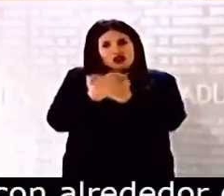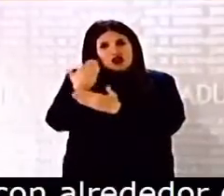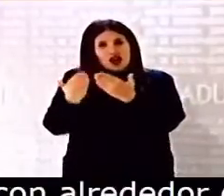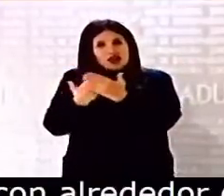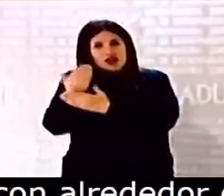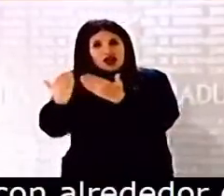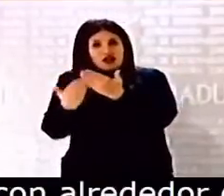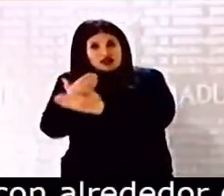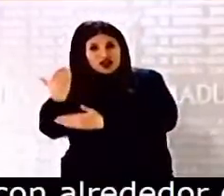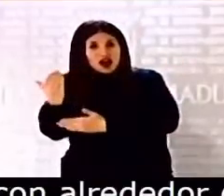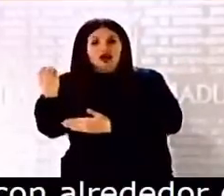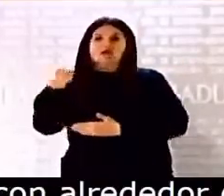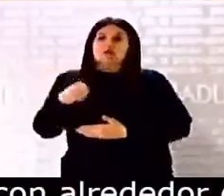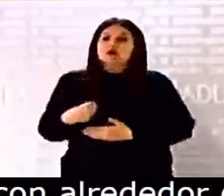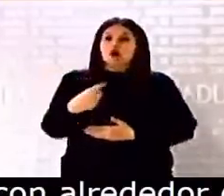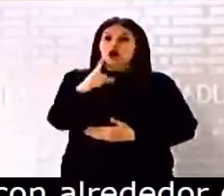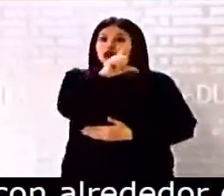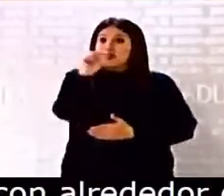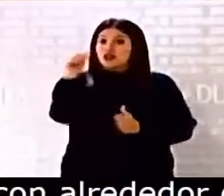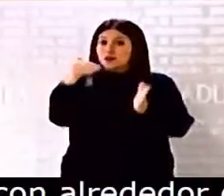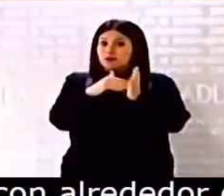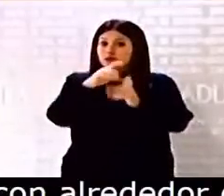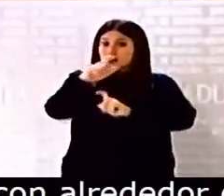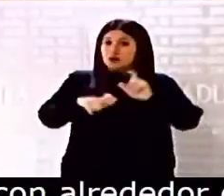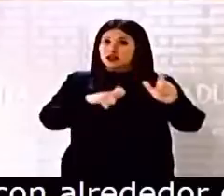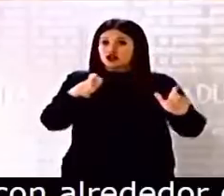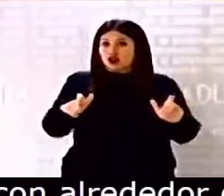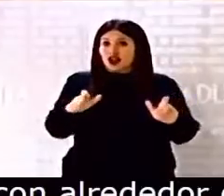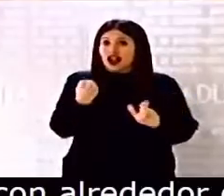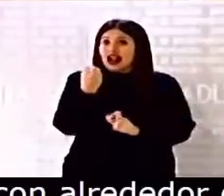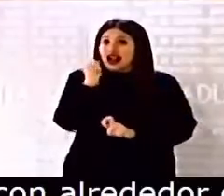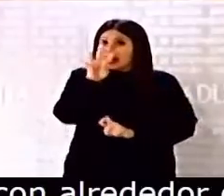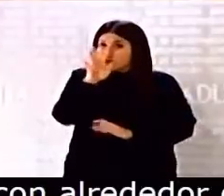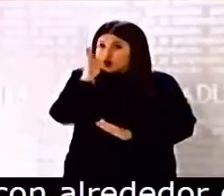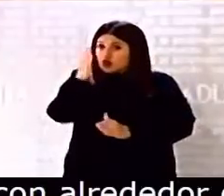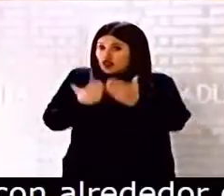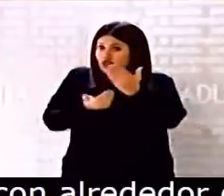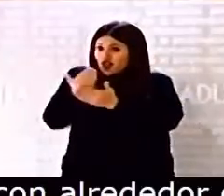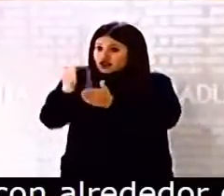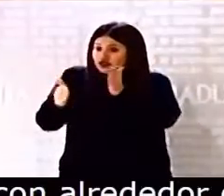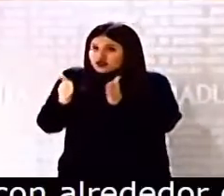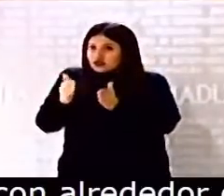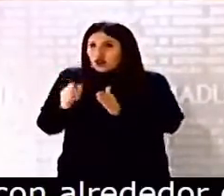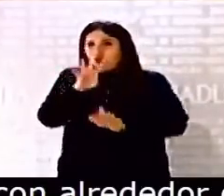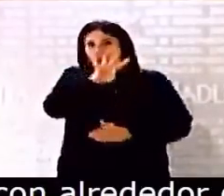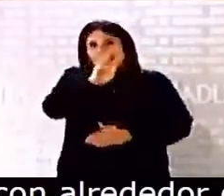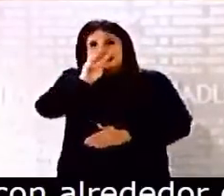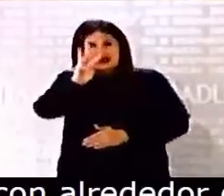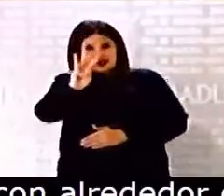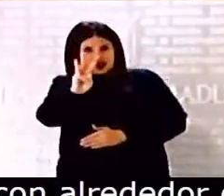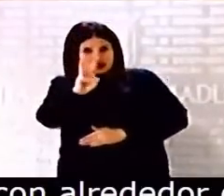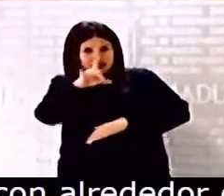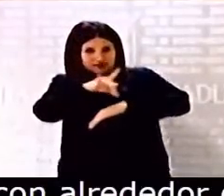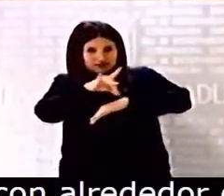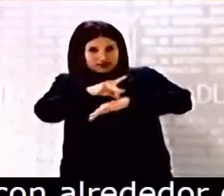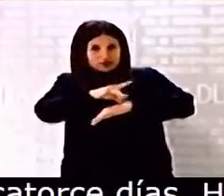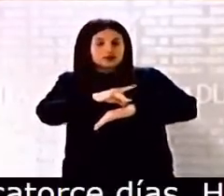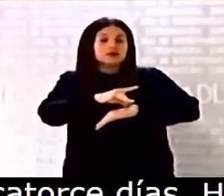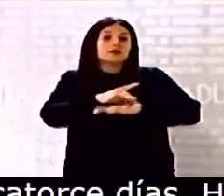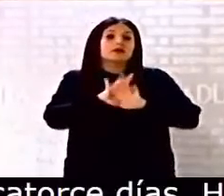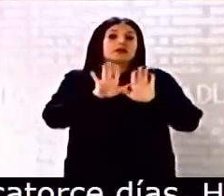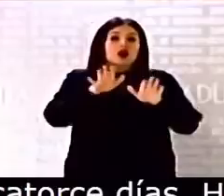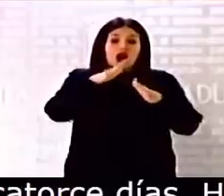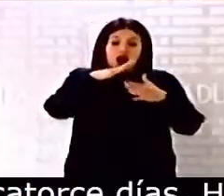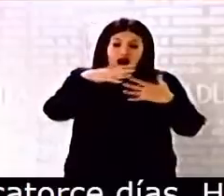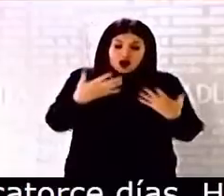43 casos por 100.000 habitantes a los 14 días. Hoy, debido fundamentalmente